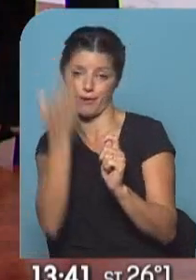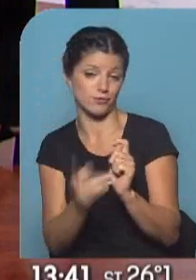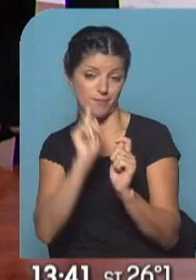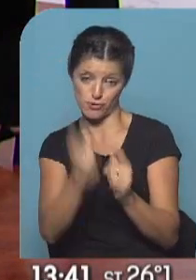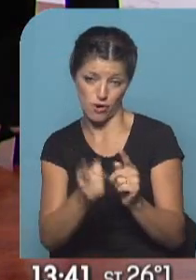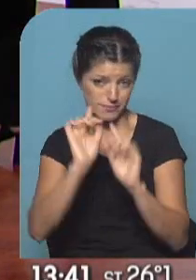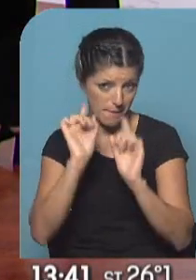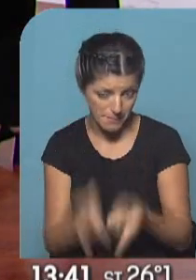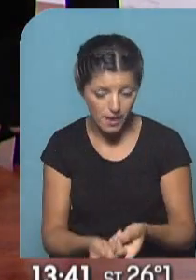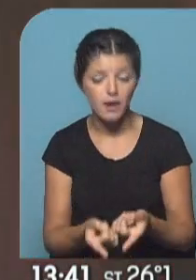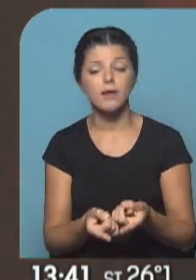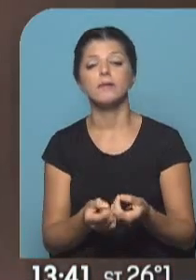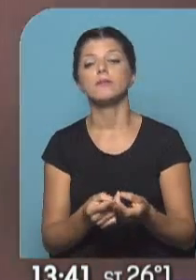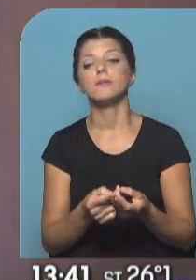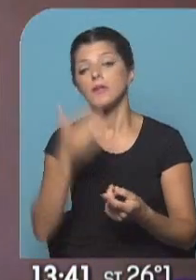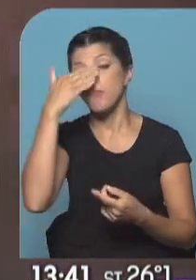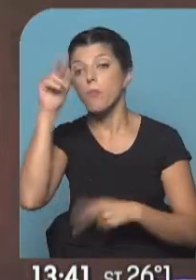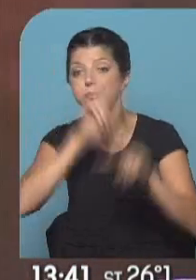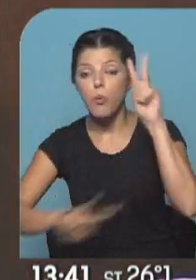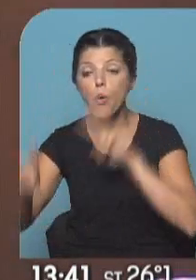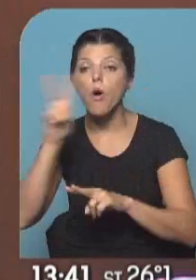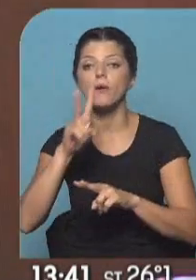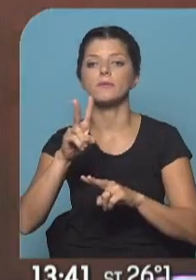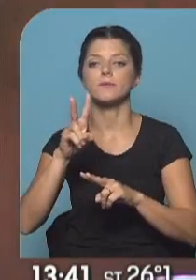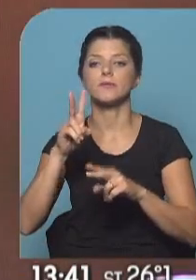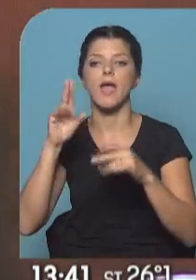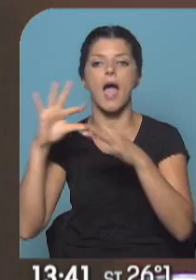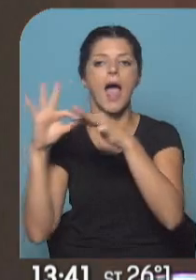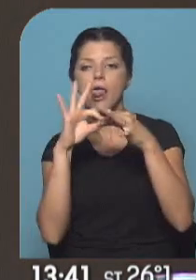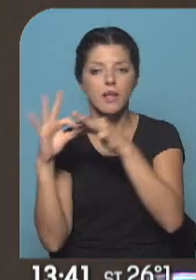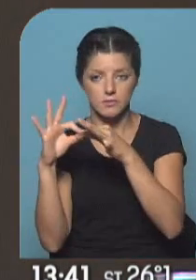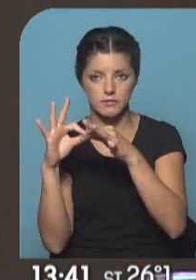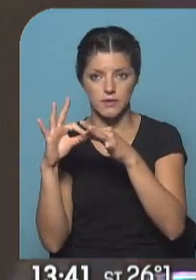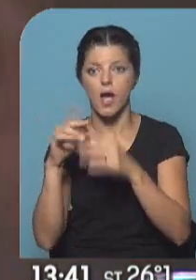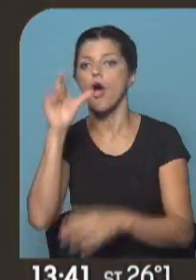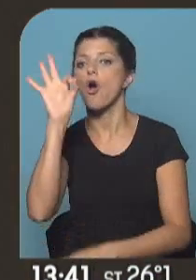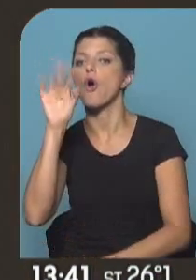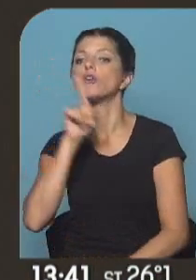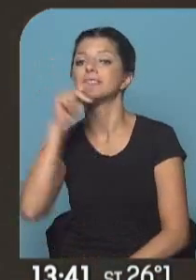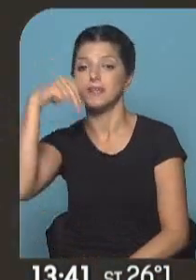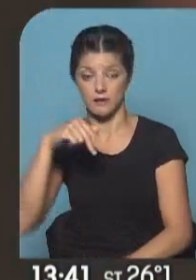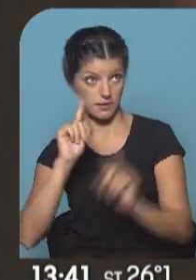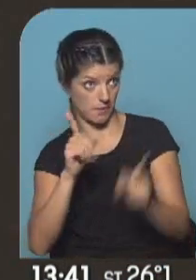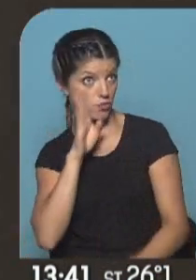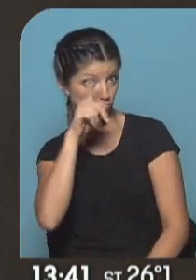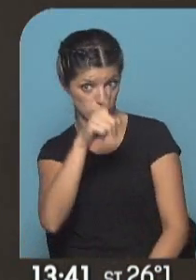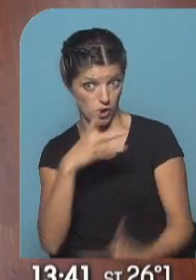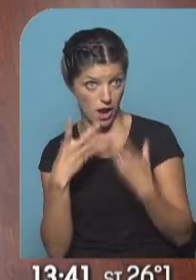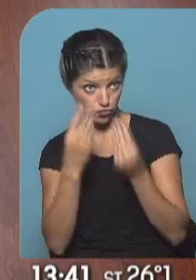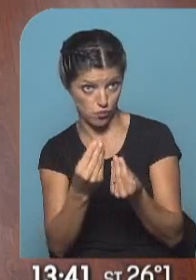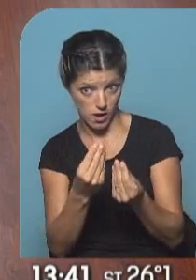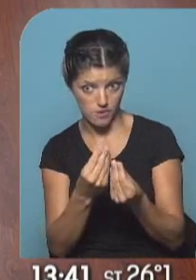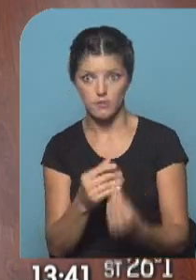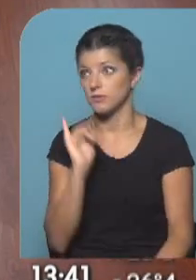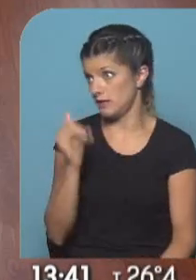una occidentalización acelerada de su país y una alianza extrema con la OTAN, ¿no? Y con Estados Unidos, que lo mantiene, ¿no? La